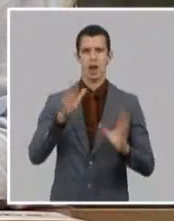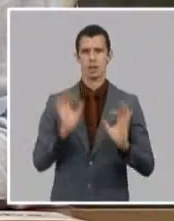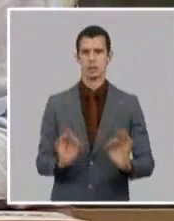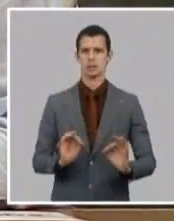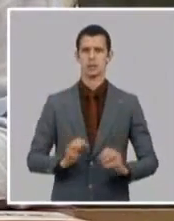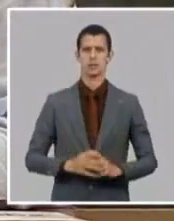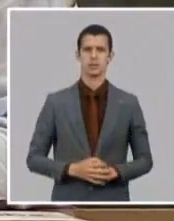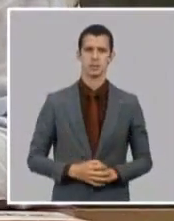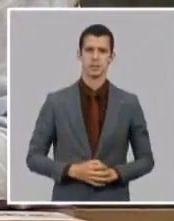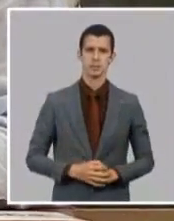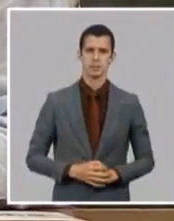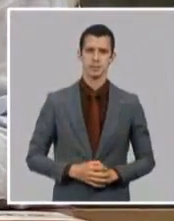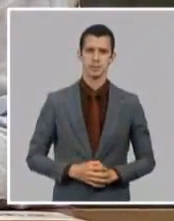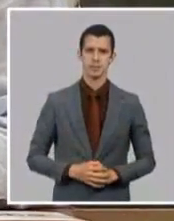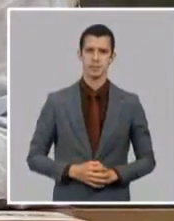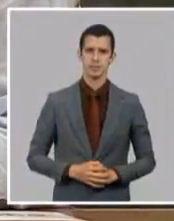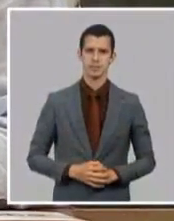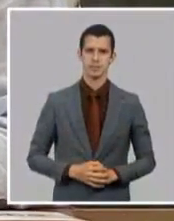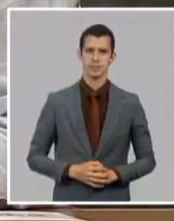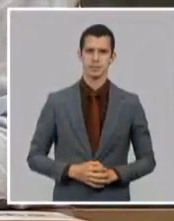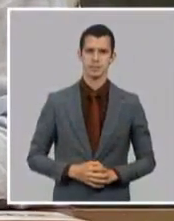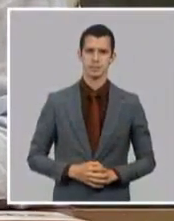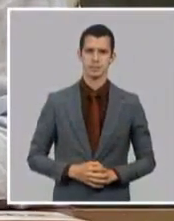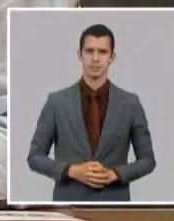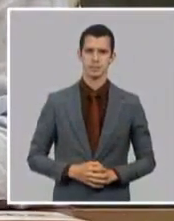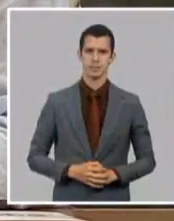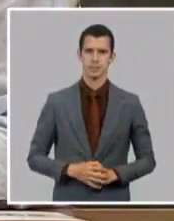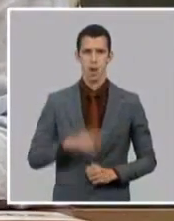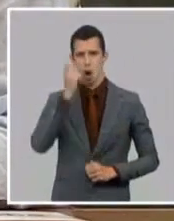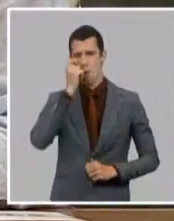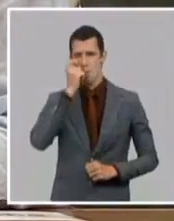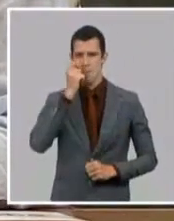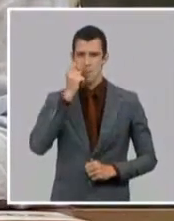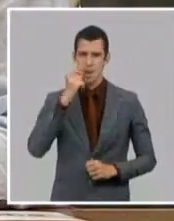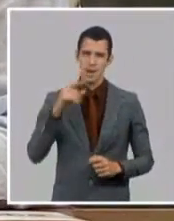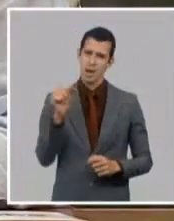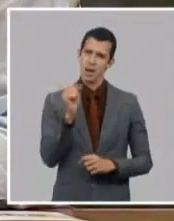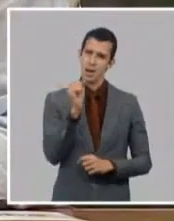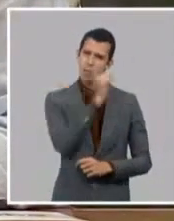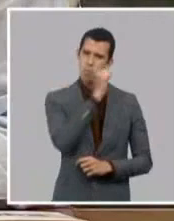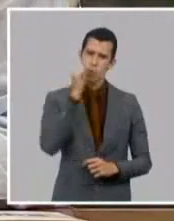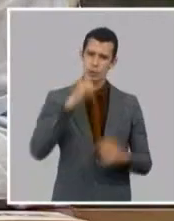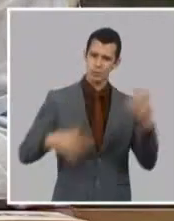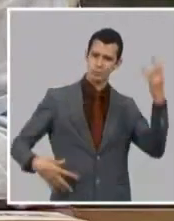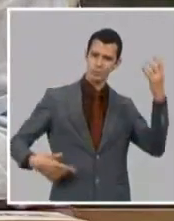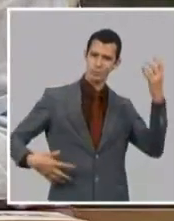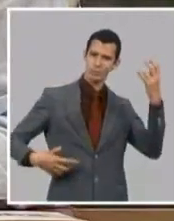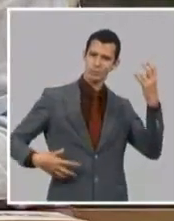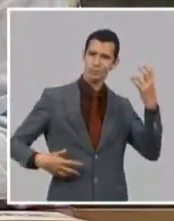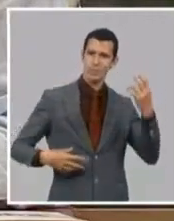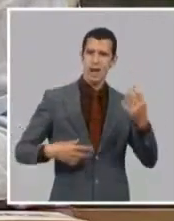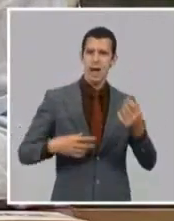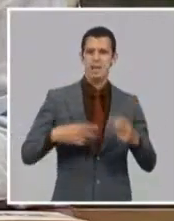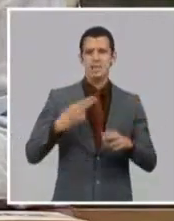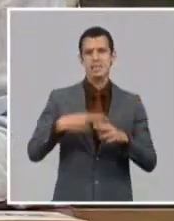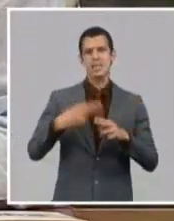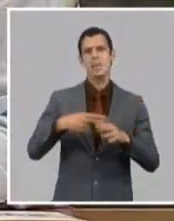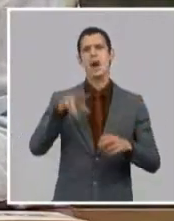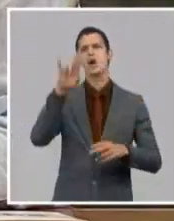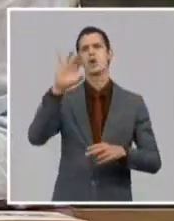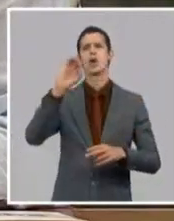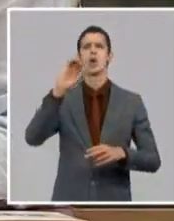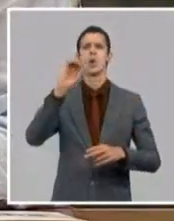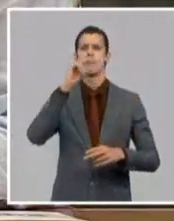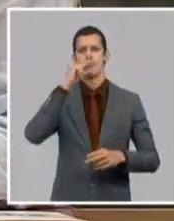Roger Waters es bajista, creo, del grupo, famoso grupo de rock Pink Floyd, describió esto de una